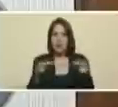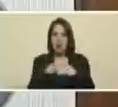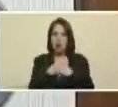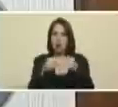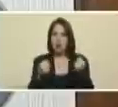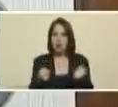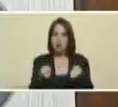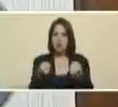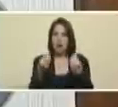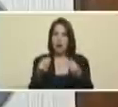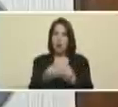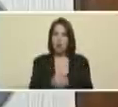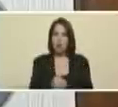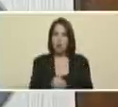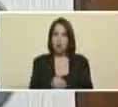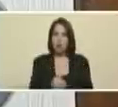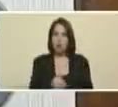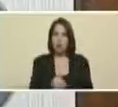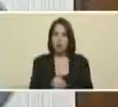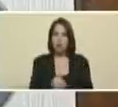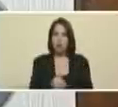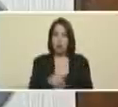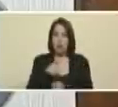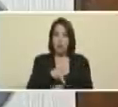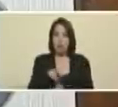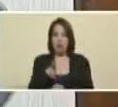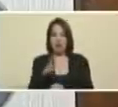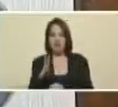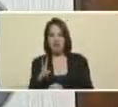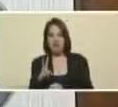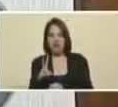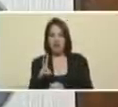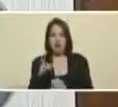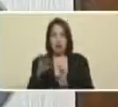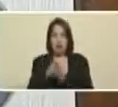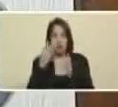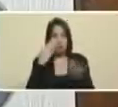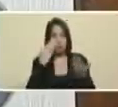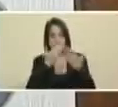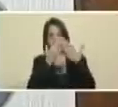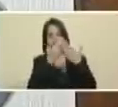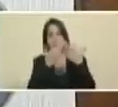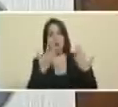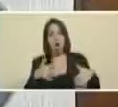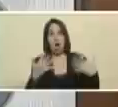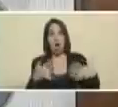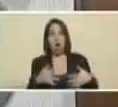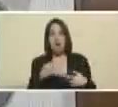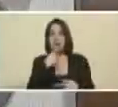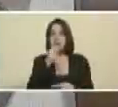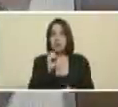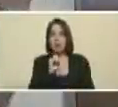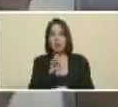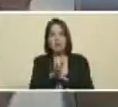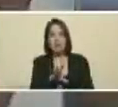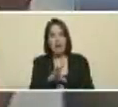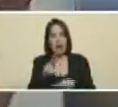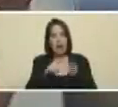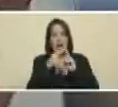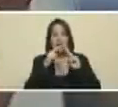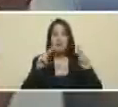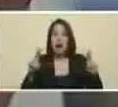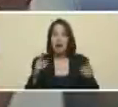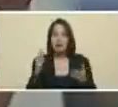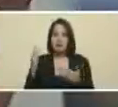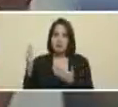de la Dirección Nacional Clandestina del PRB, se presentaba ante nuestros ojos con una palabra de paz, con